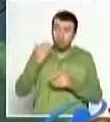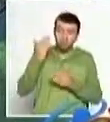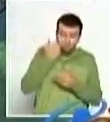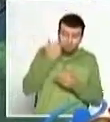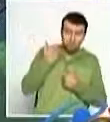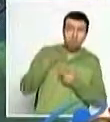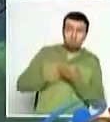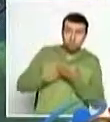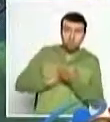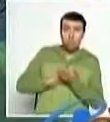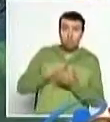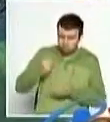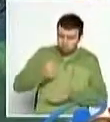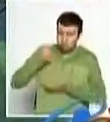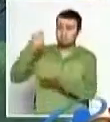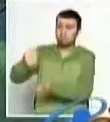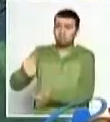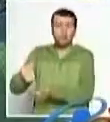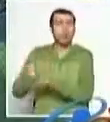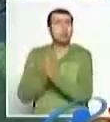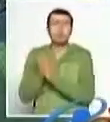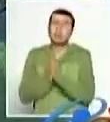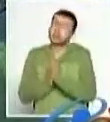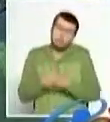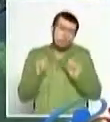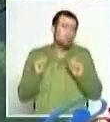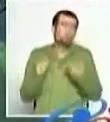tanto anticipado, pero que me curaban.